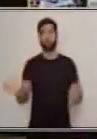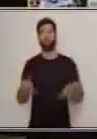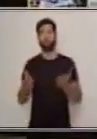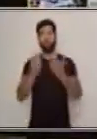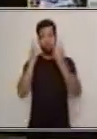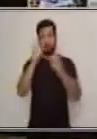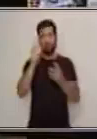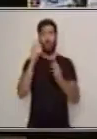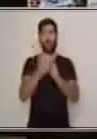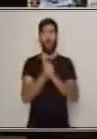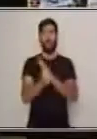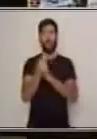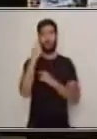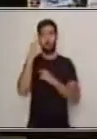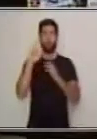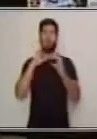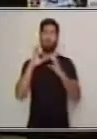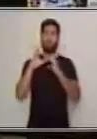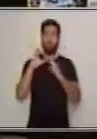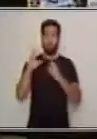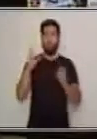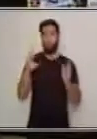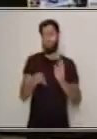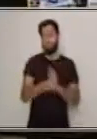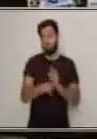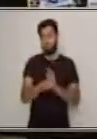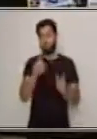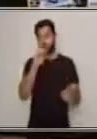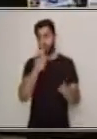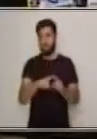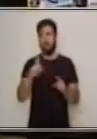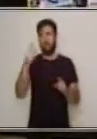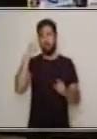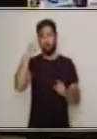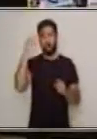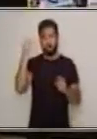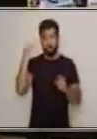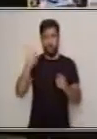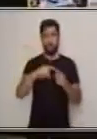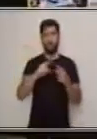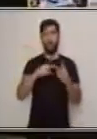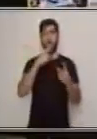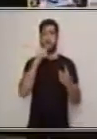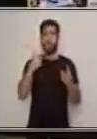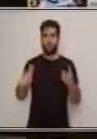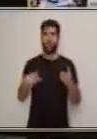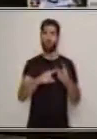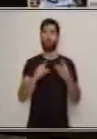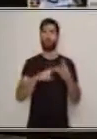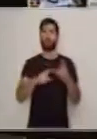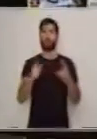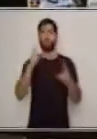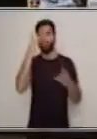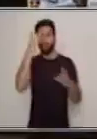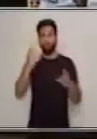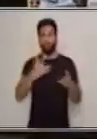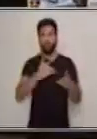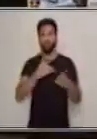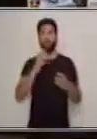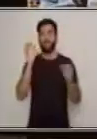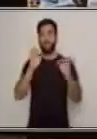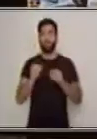de destrezas como la atención, la memoria, la habilidad lingüística y la conciencia